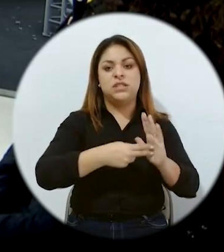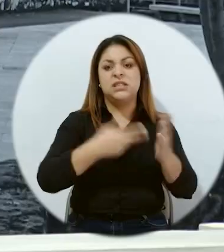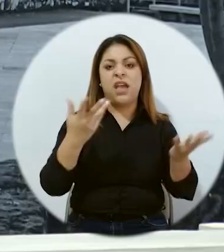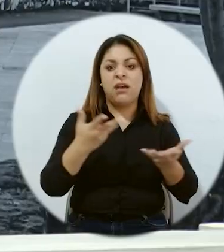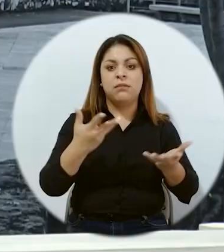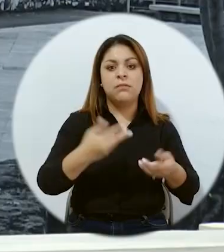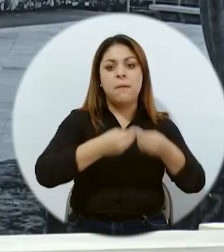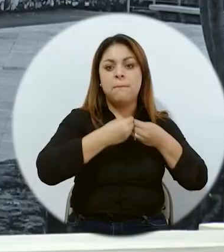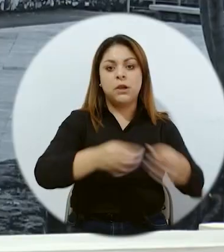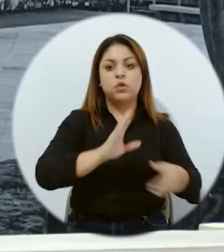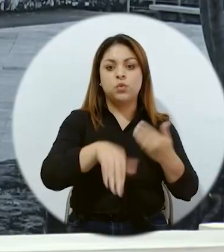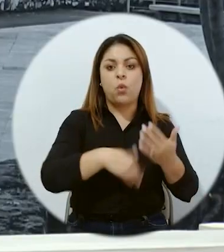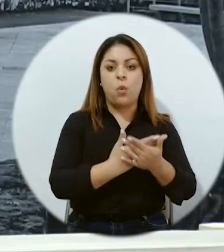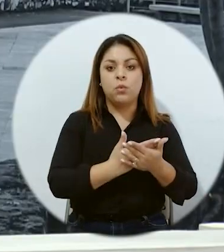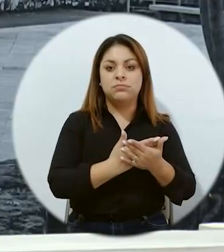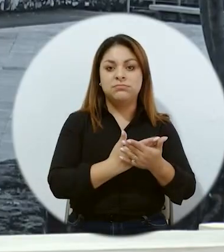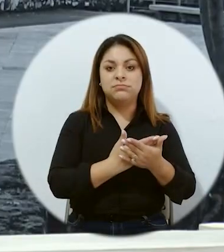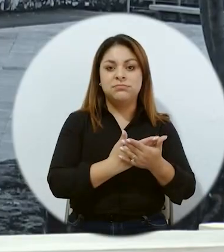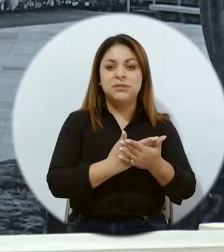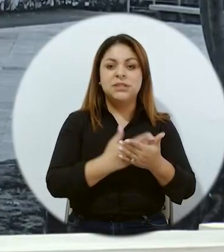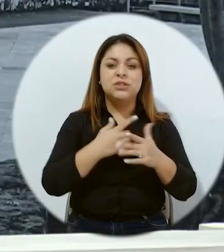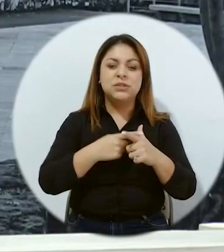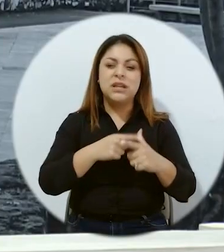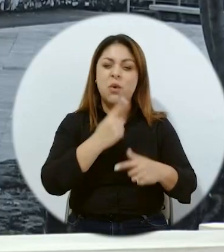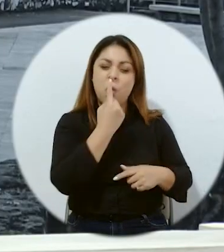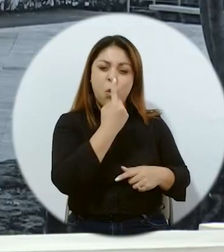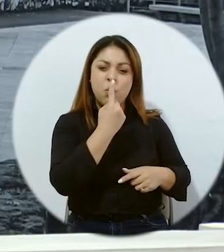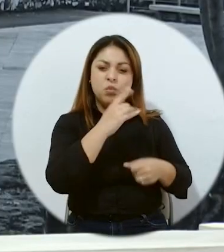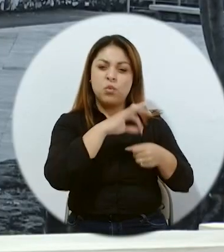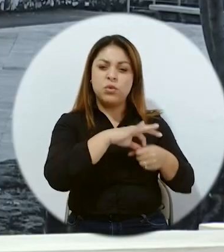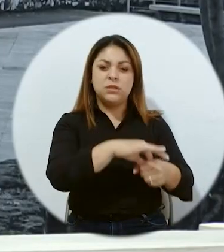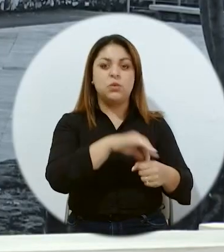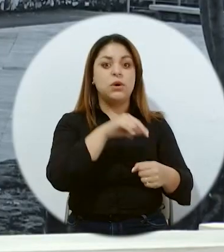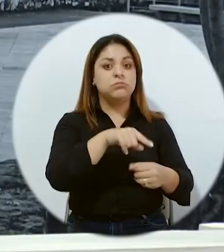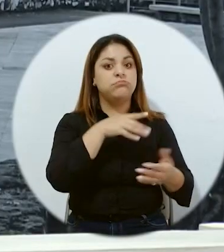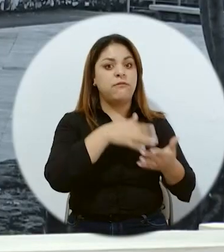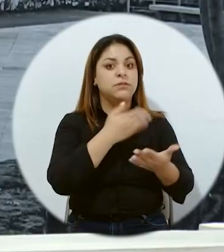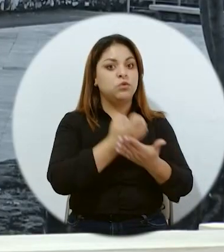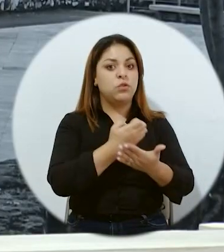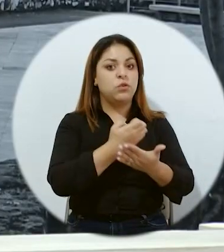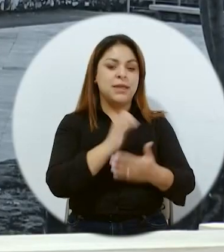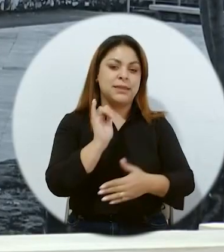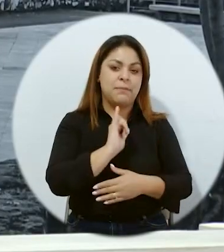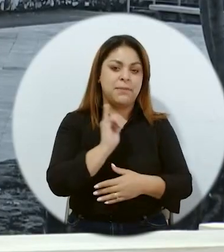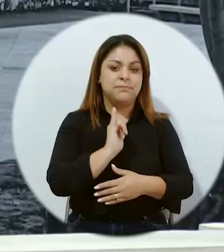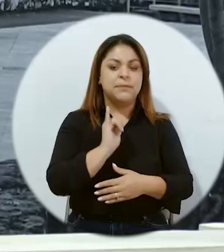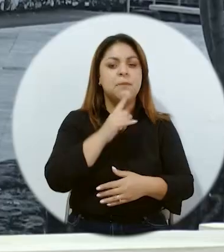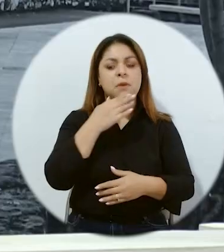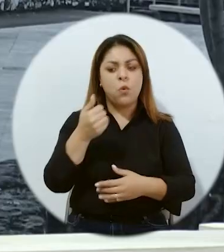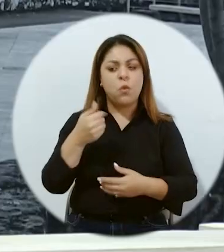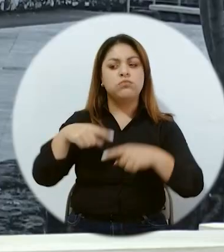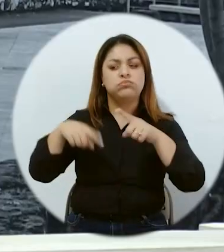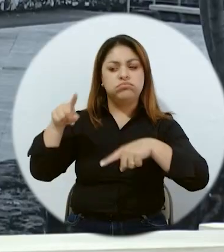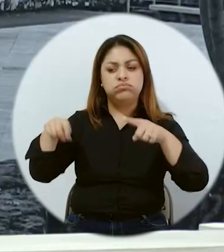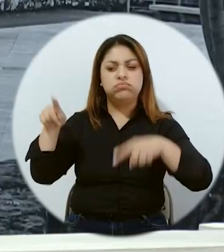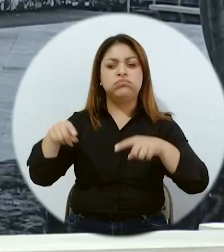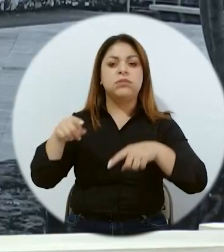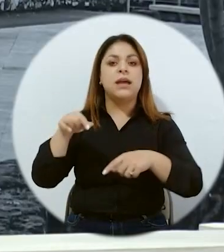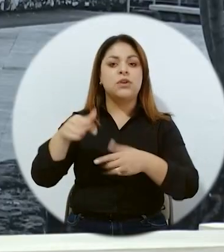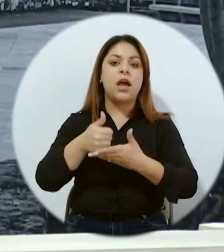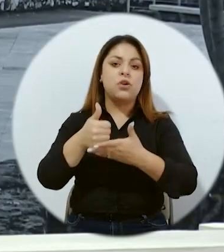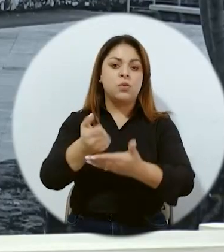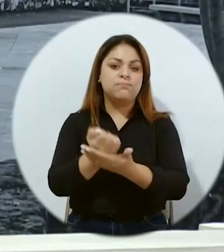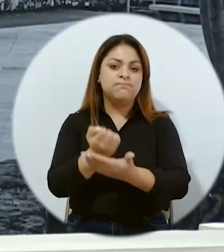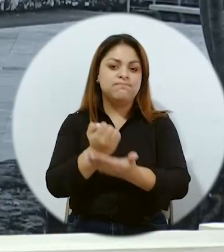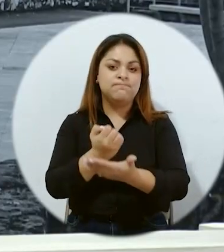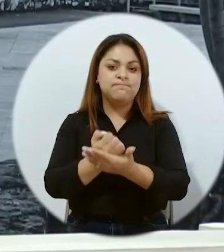todo, ¿verdad? Entonces los policultivos no solamente tienen un sentido económico, sino que también permiten una regulación ecológica